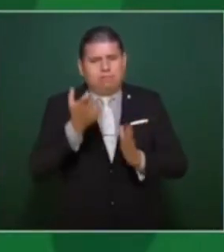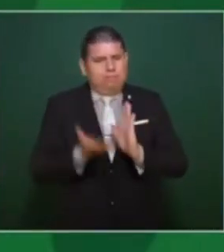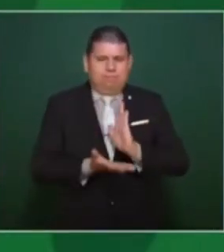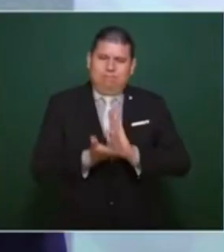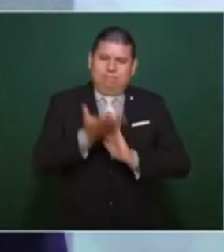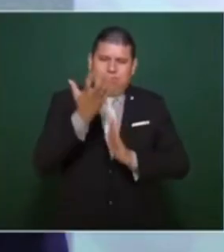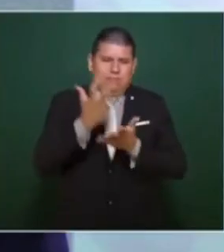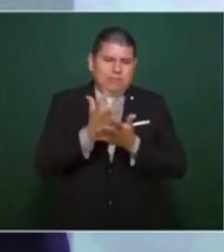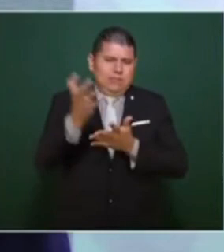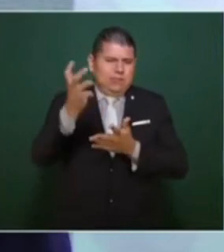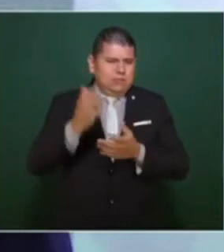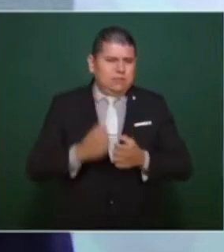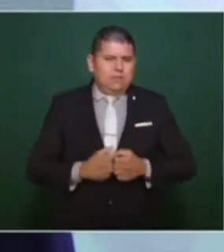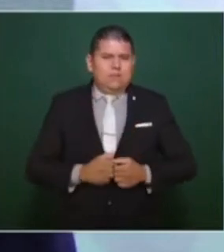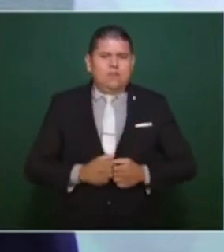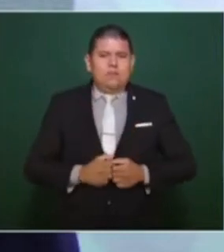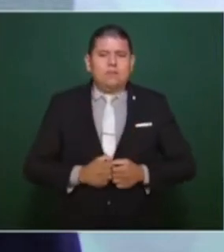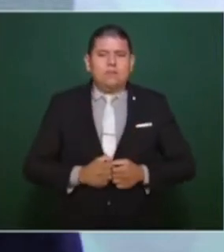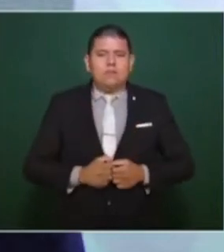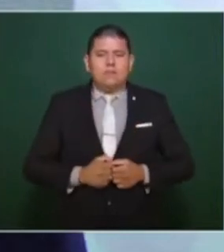elevadísimos,